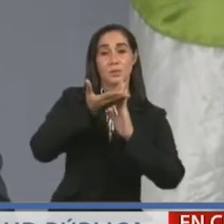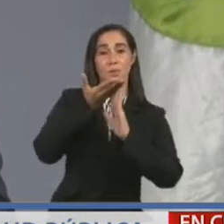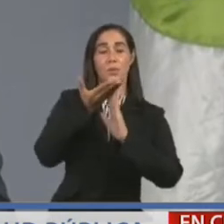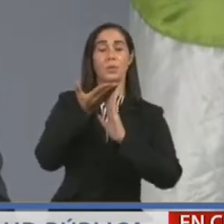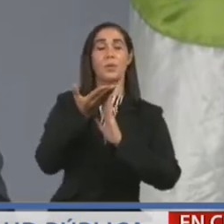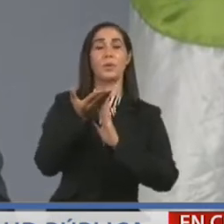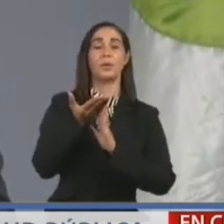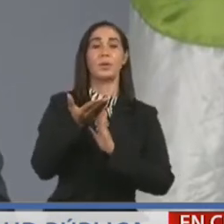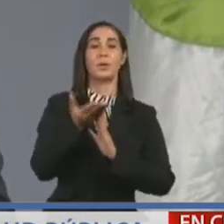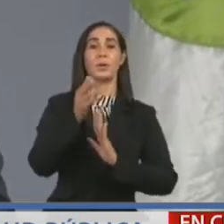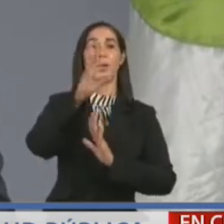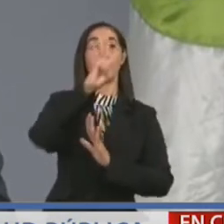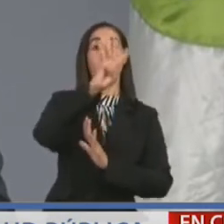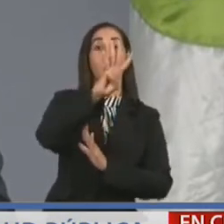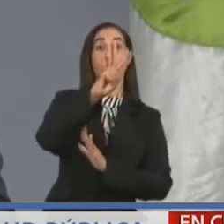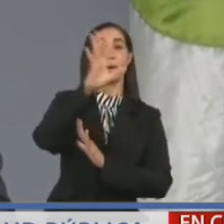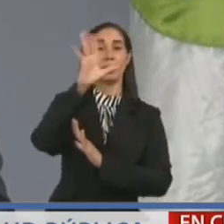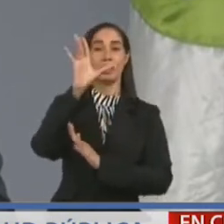ayer a